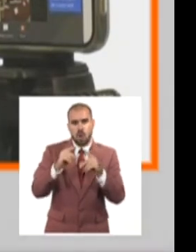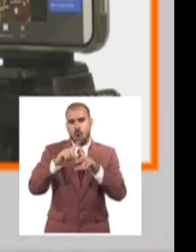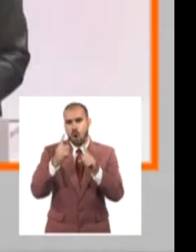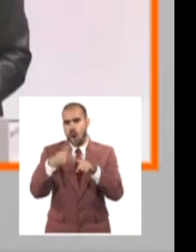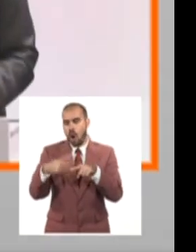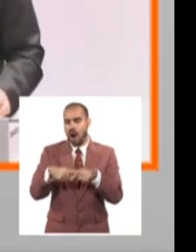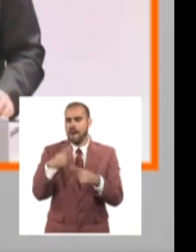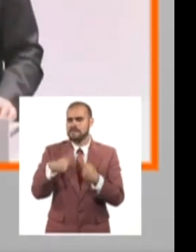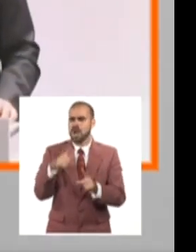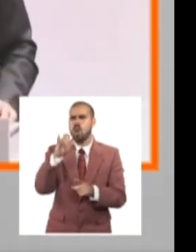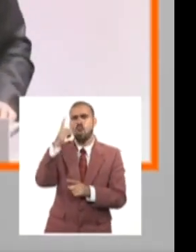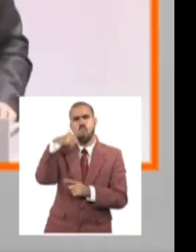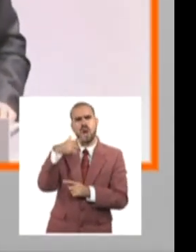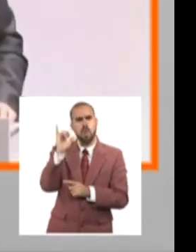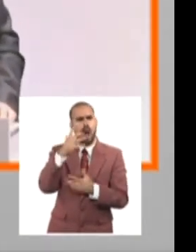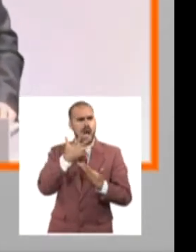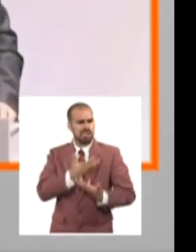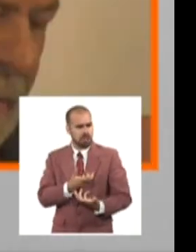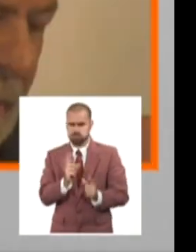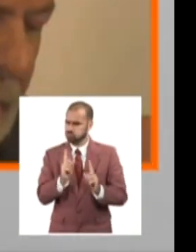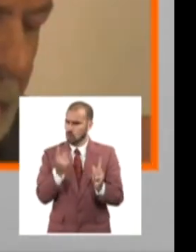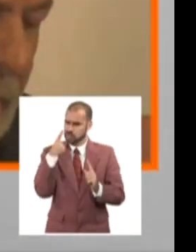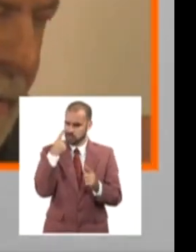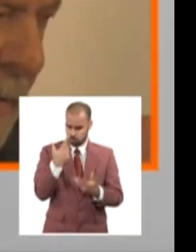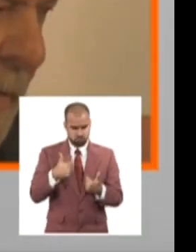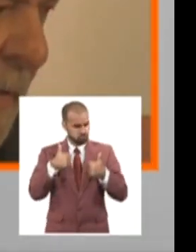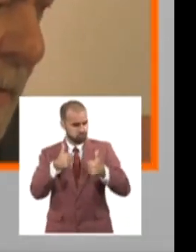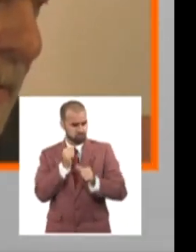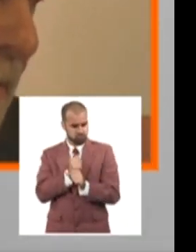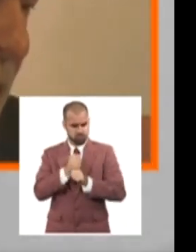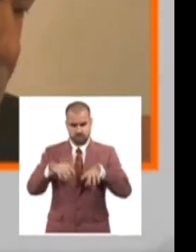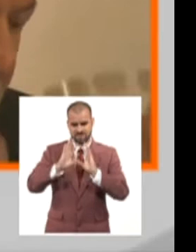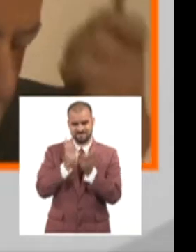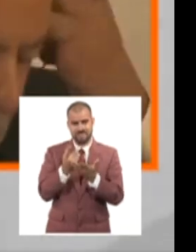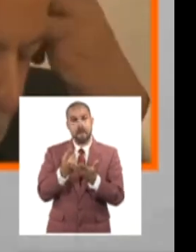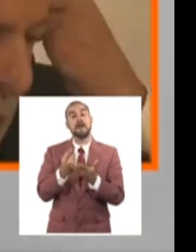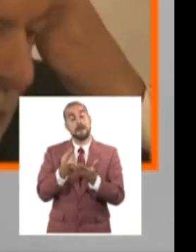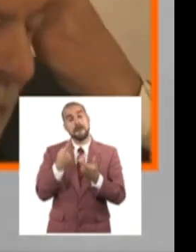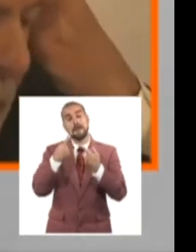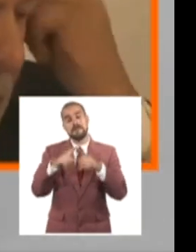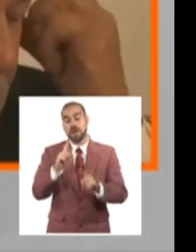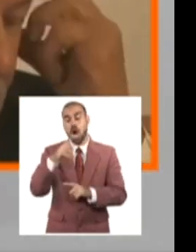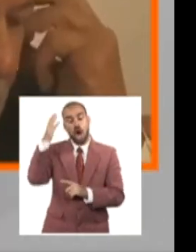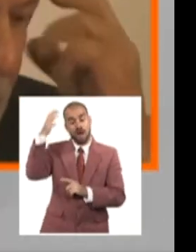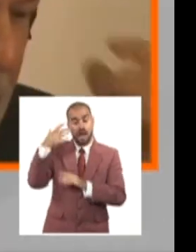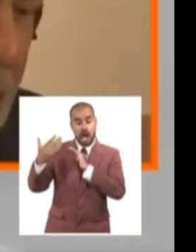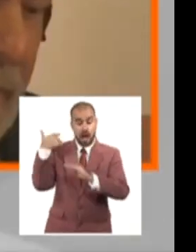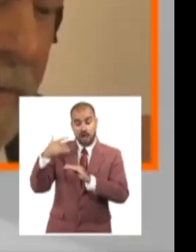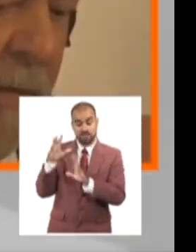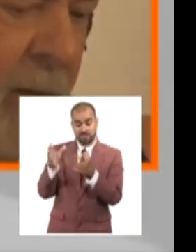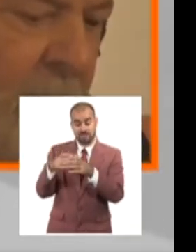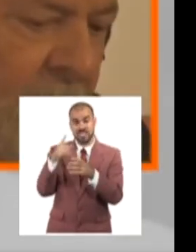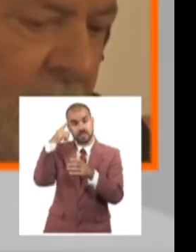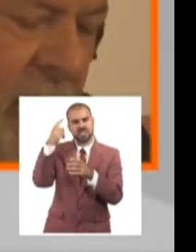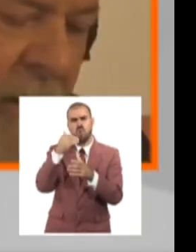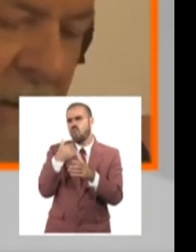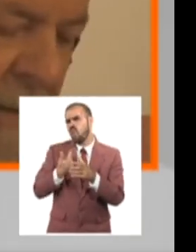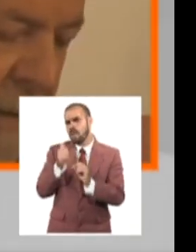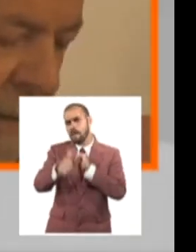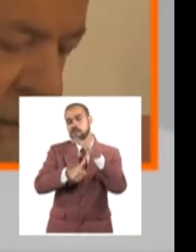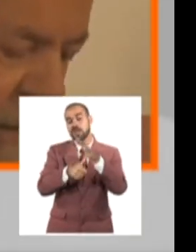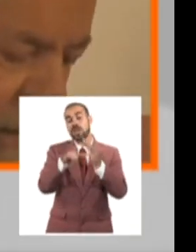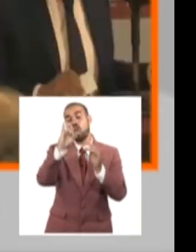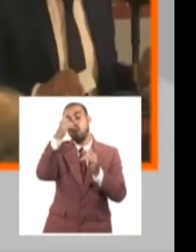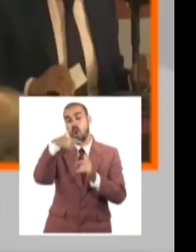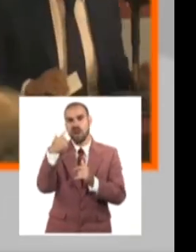hasta cierto punto hay una nostalgia por los gobiernos del pp como se vivía en aquel momento en